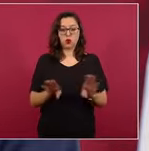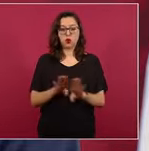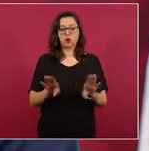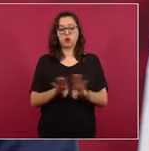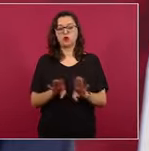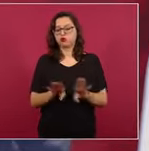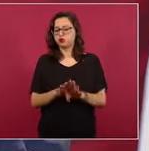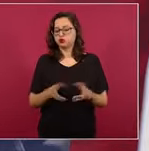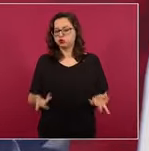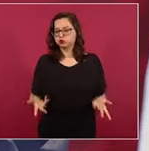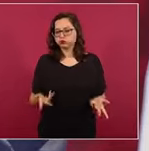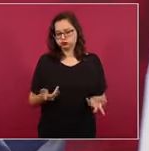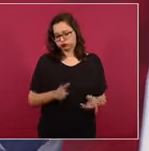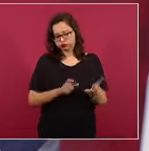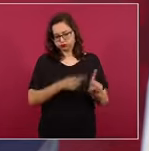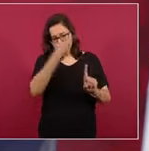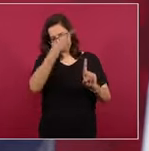si